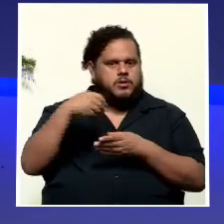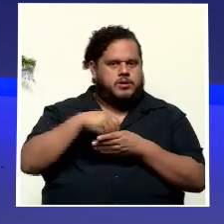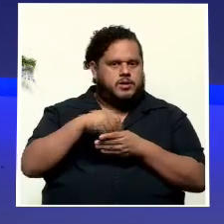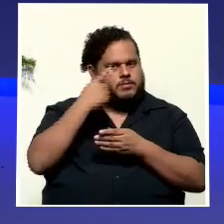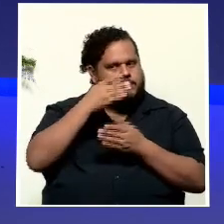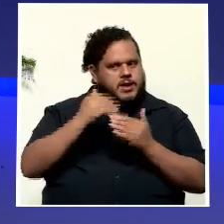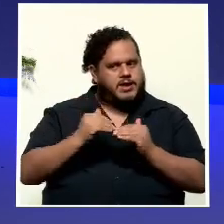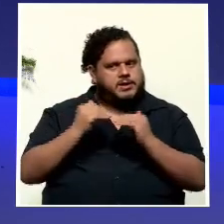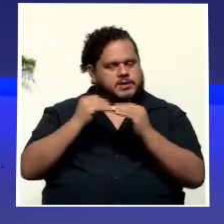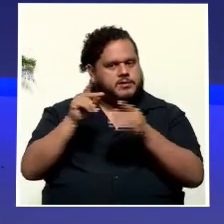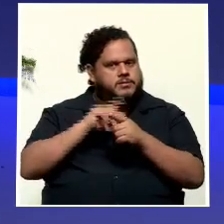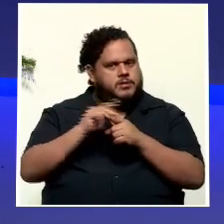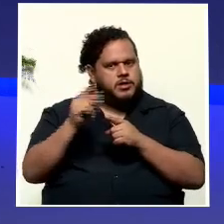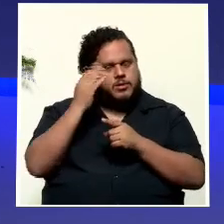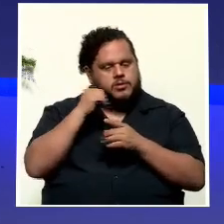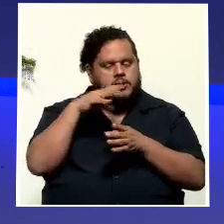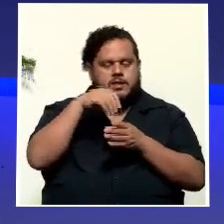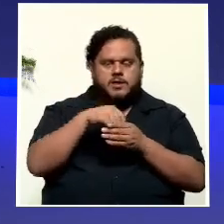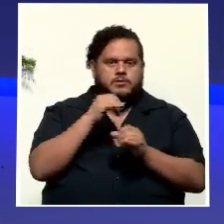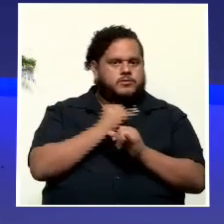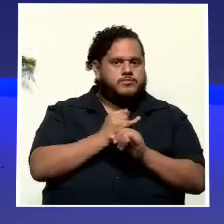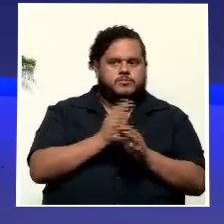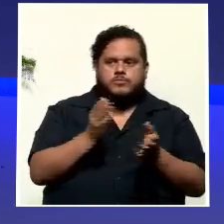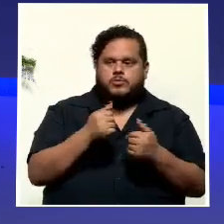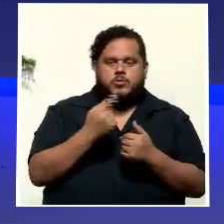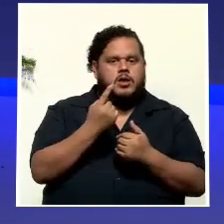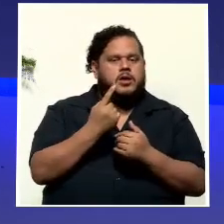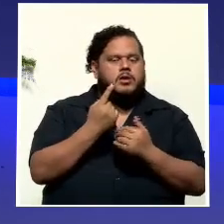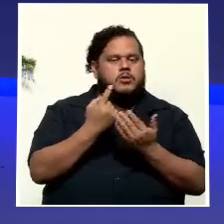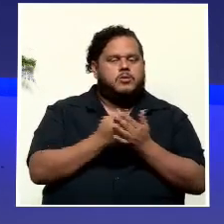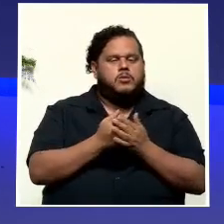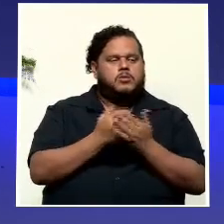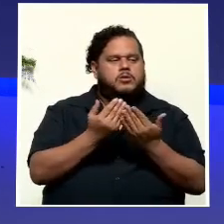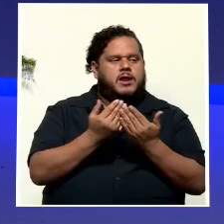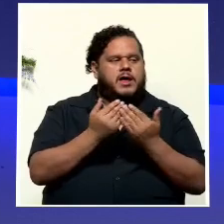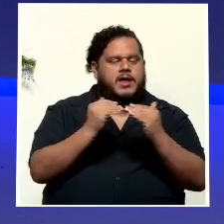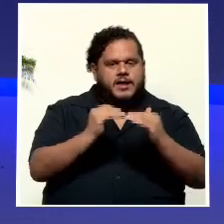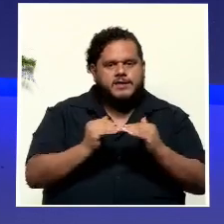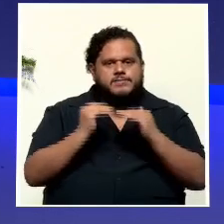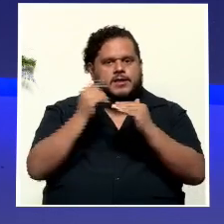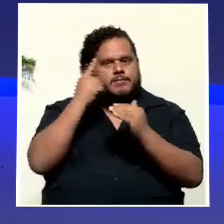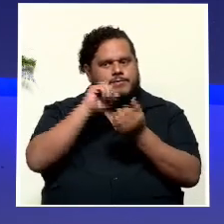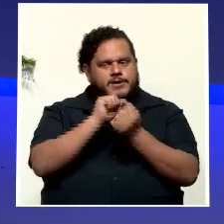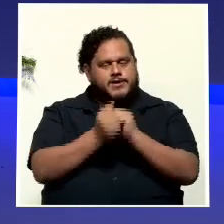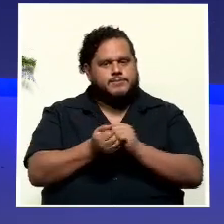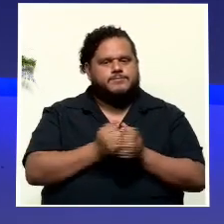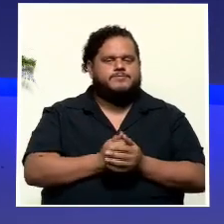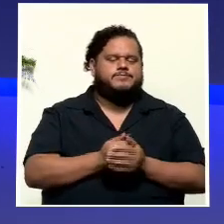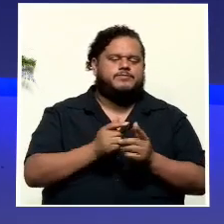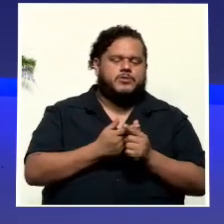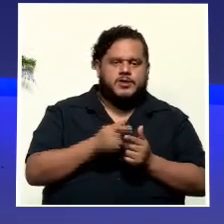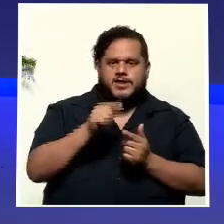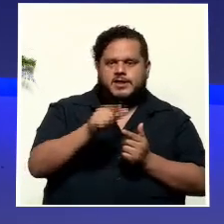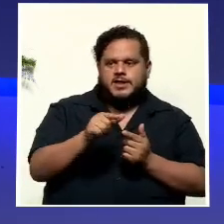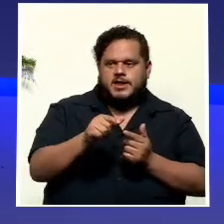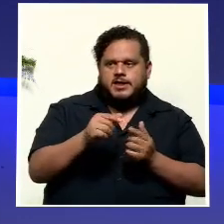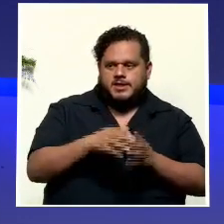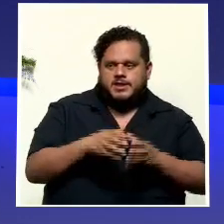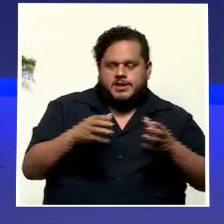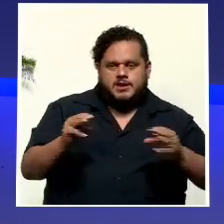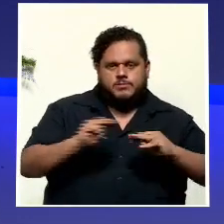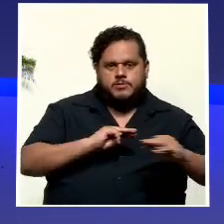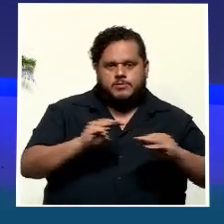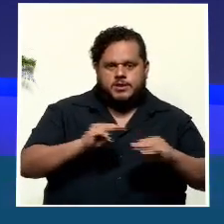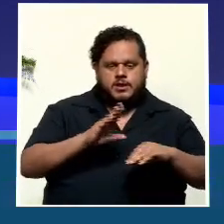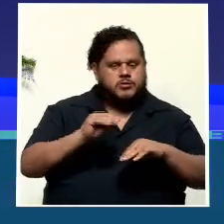profesionalmente, porque dentro de la institución no hay un escalafón que puedan ir cambiando. Entonces, esa enorme movilidad no deja